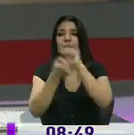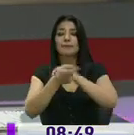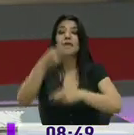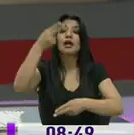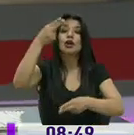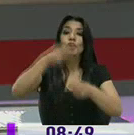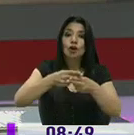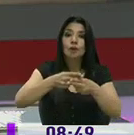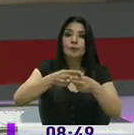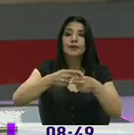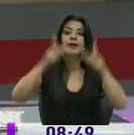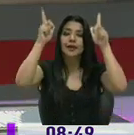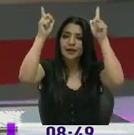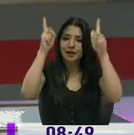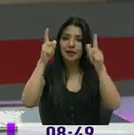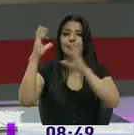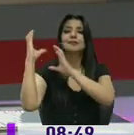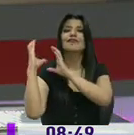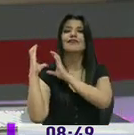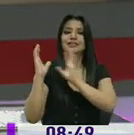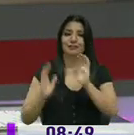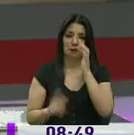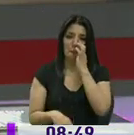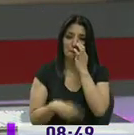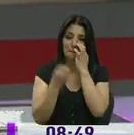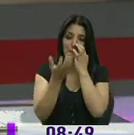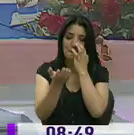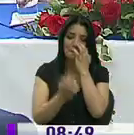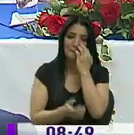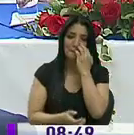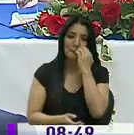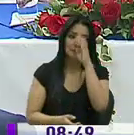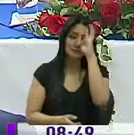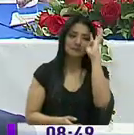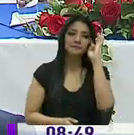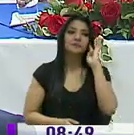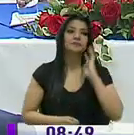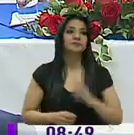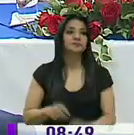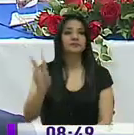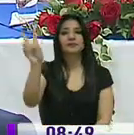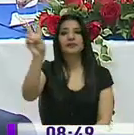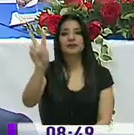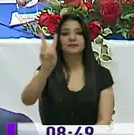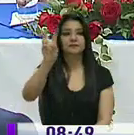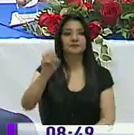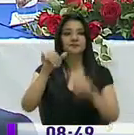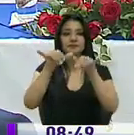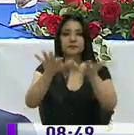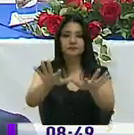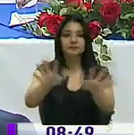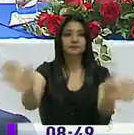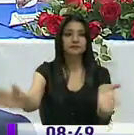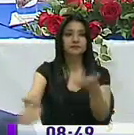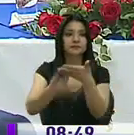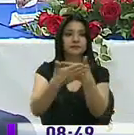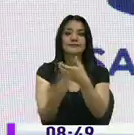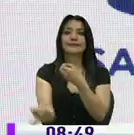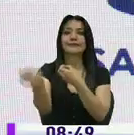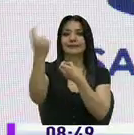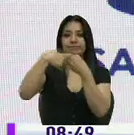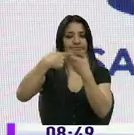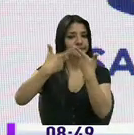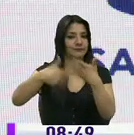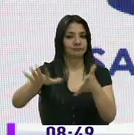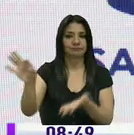san francisco de quito así que hablando por favor este viernes 20 de septiembre se cierran las inscripciones para